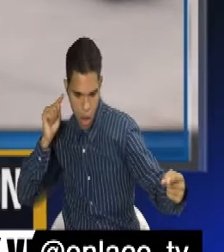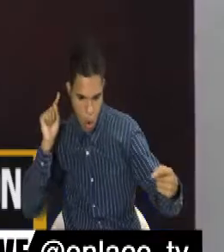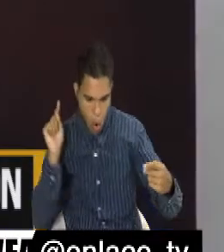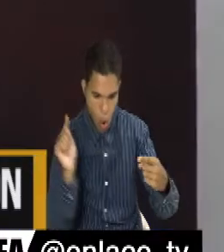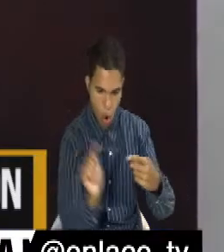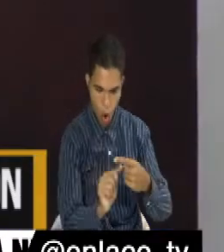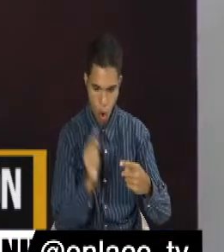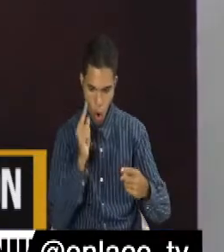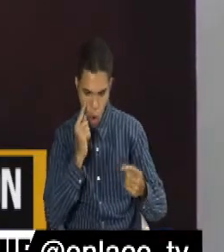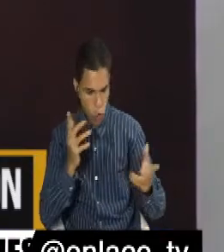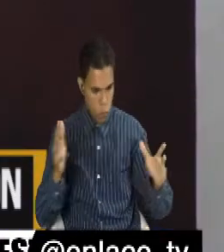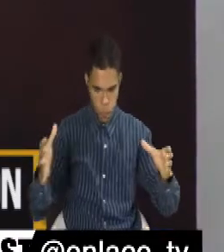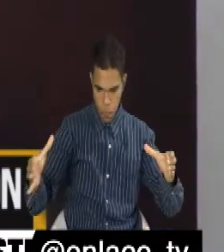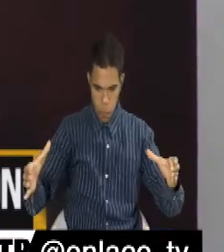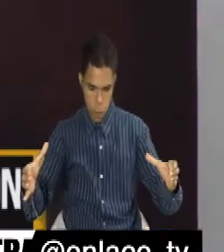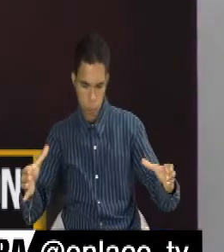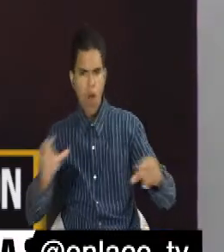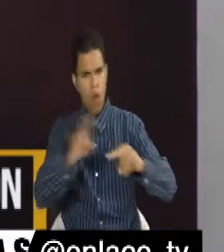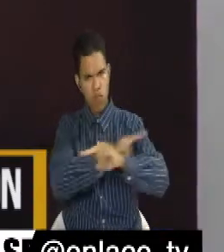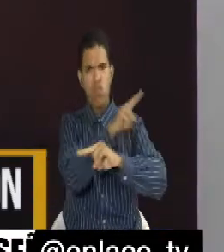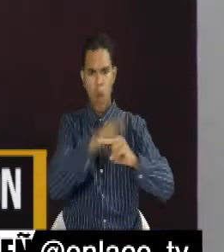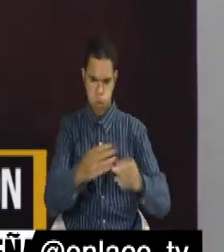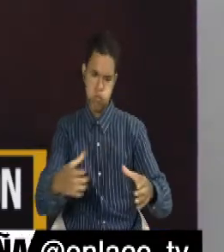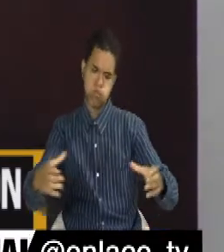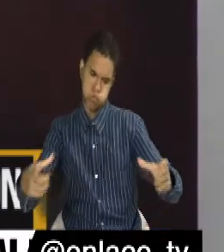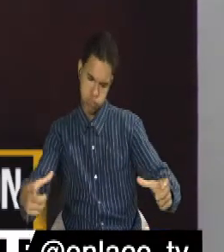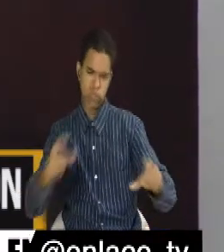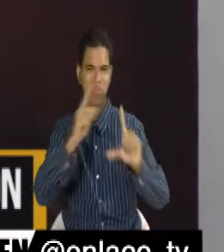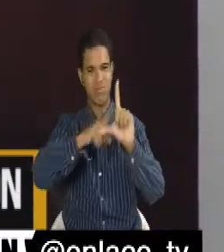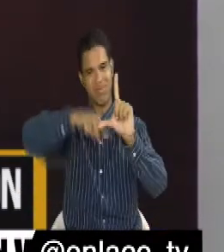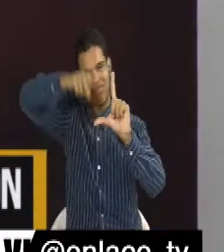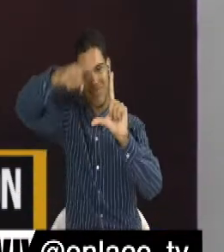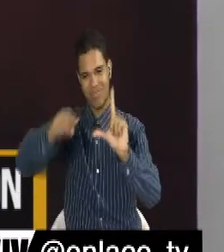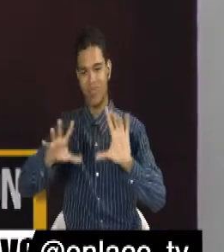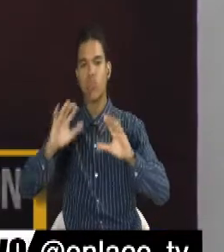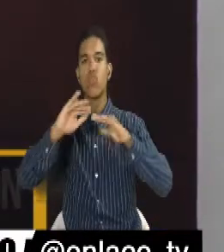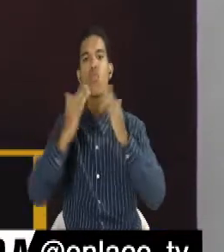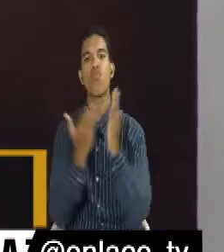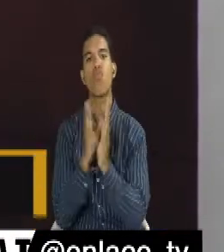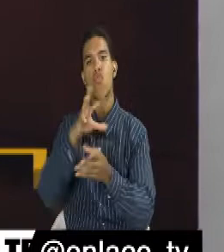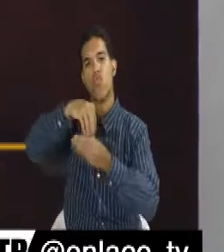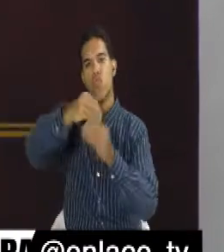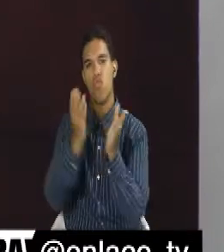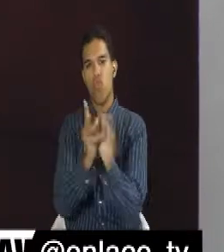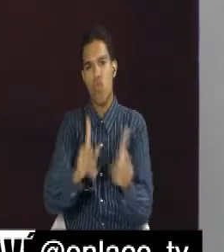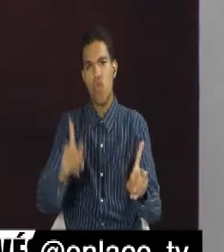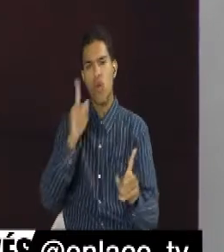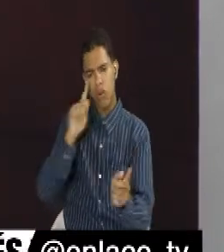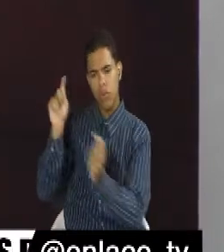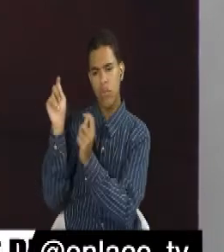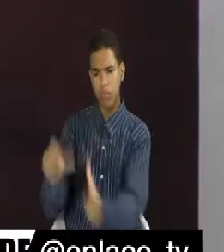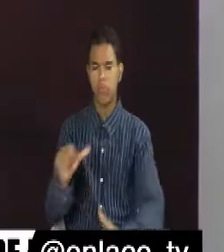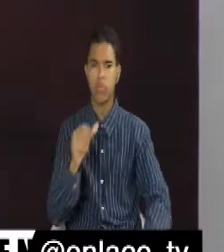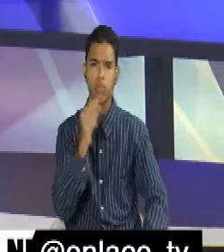nuestros estudiantes habituales. Entonces, toda la población estudiantil sería beneficiada de estos